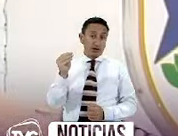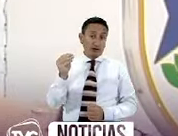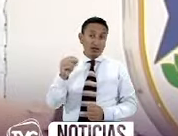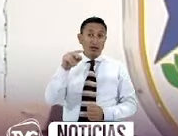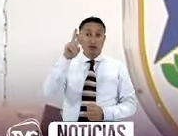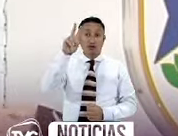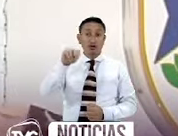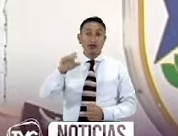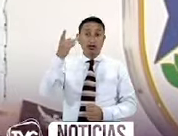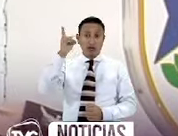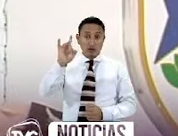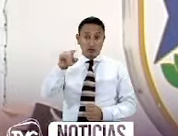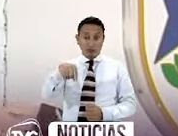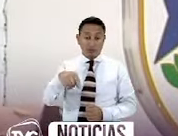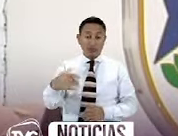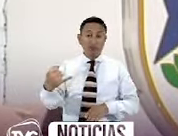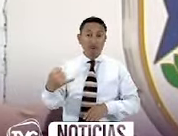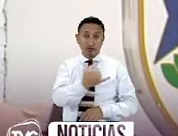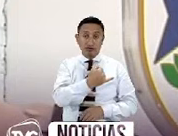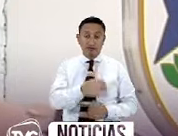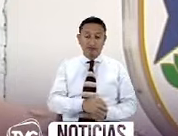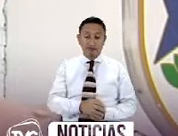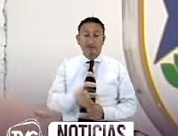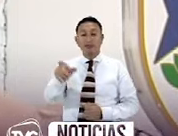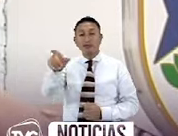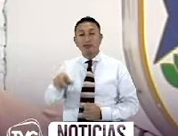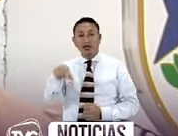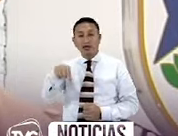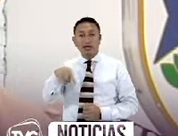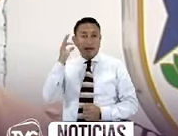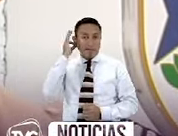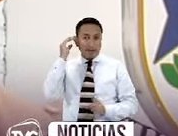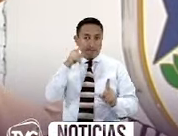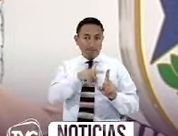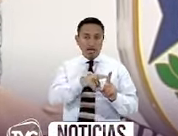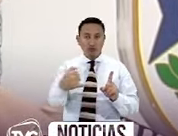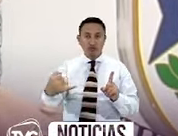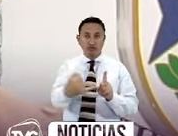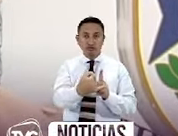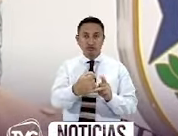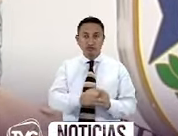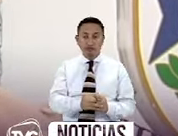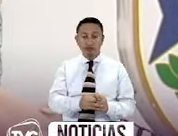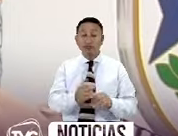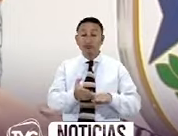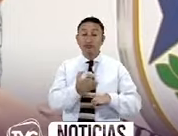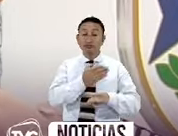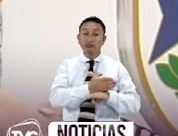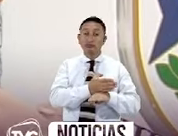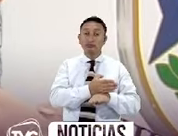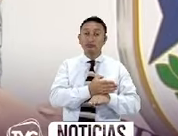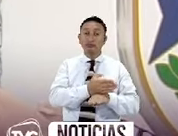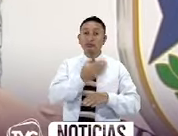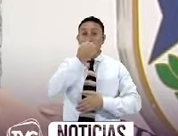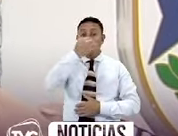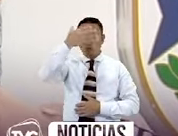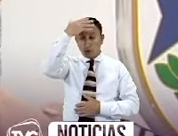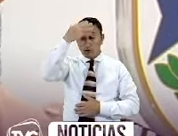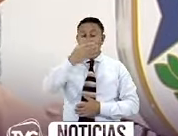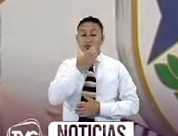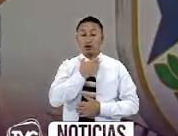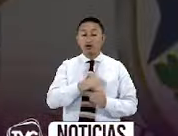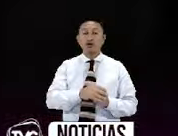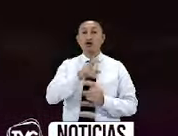sería el responsable de una violación de una menor de edad, hecho ocurrido en la provincia de Santo Domingo en agosto del año